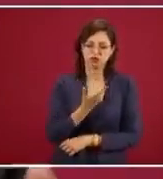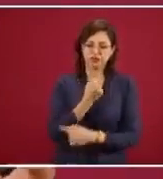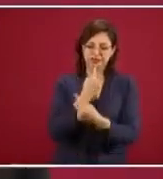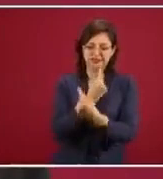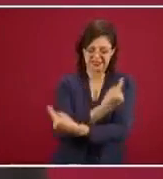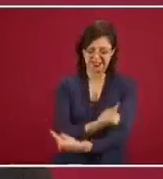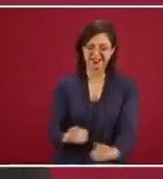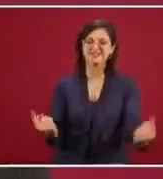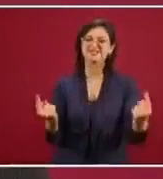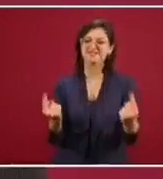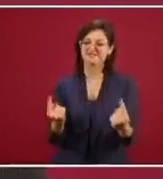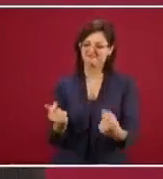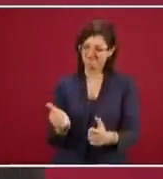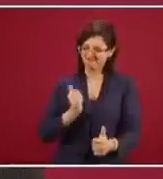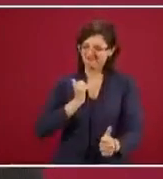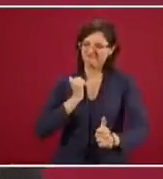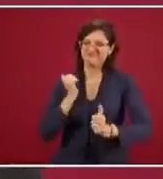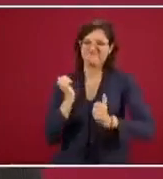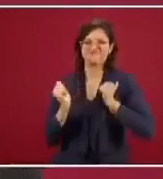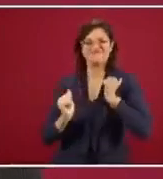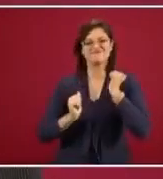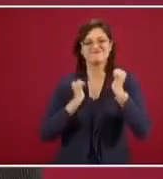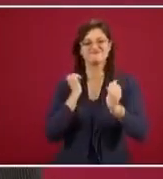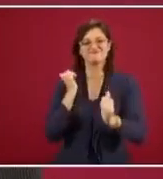a los niños,